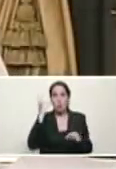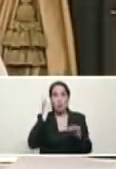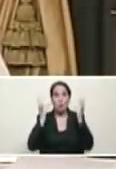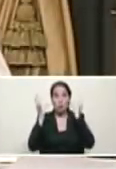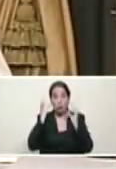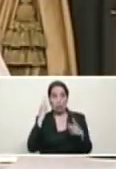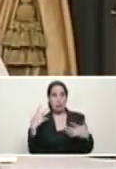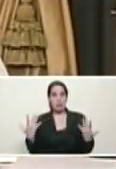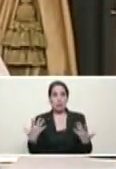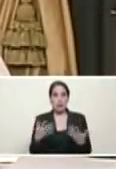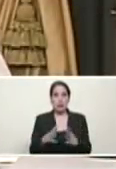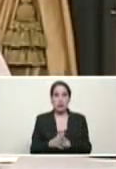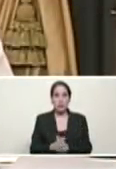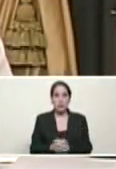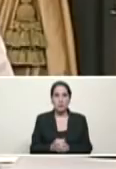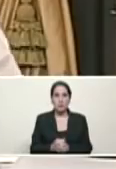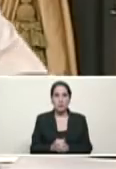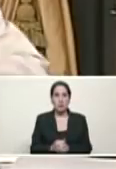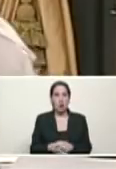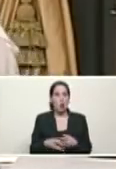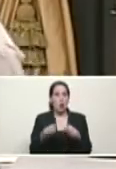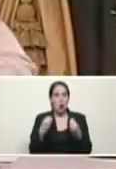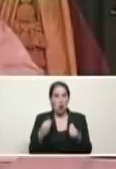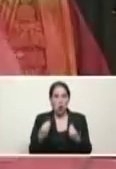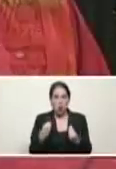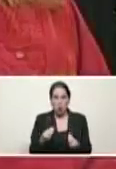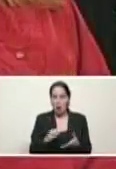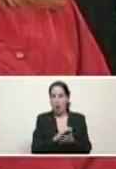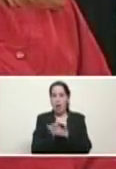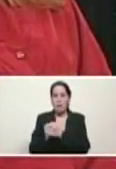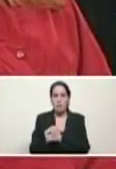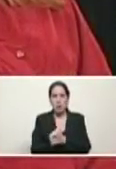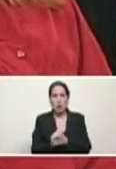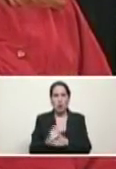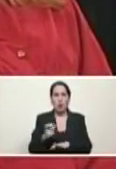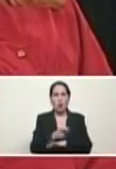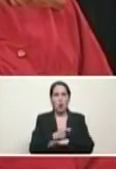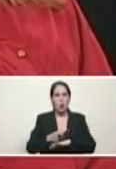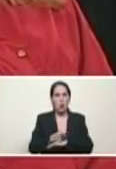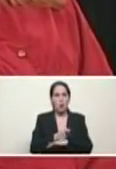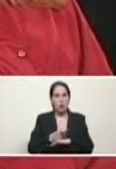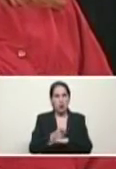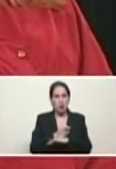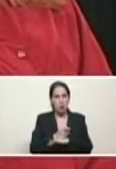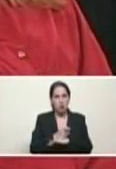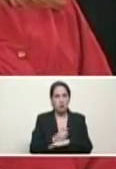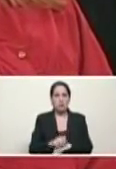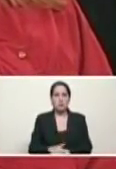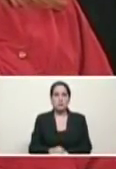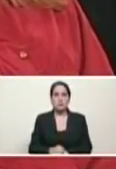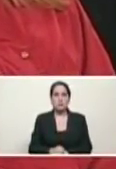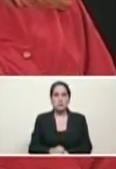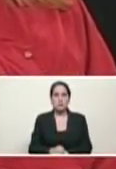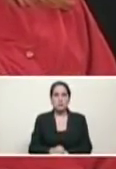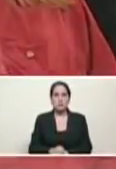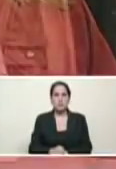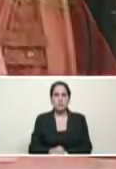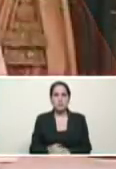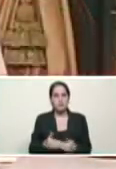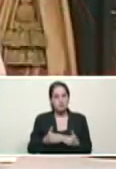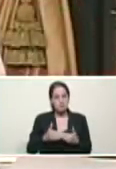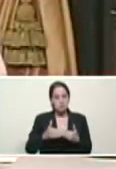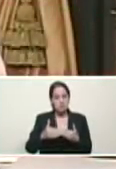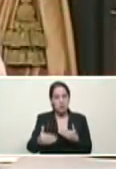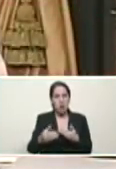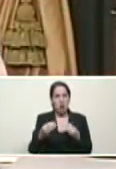Guy, general, Márquez, compañeros gobernadores, compañeros, compañeras. Tenemos el poder,